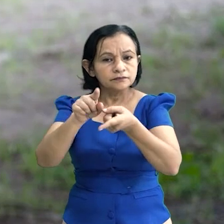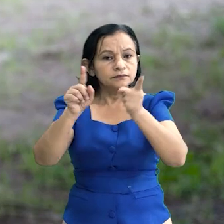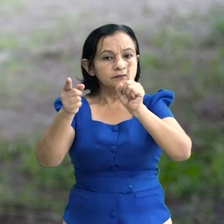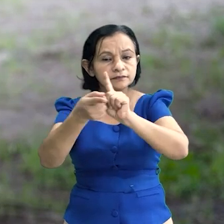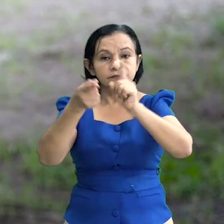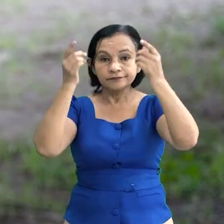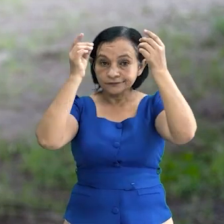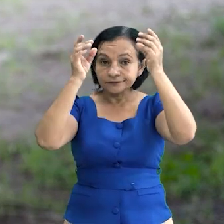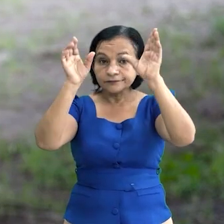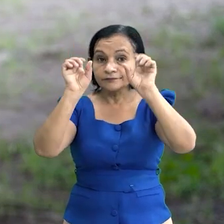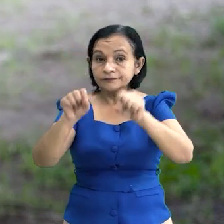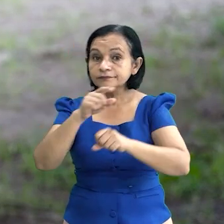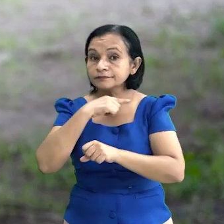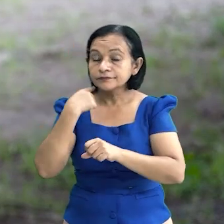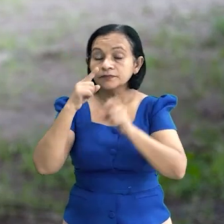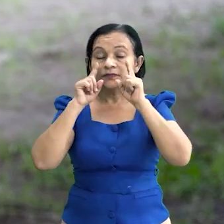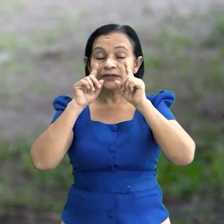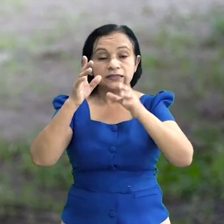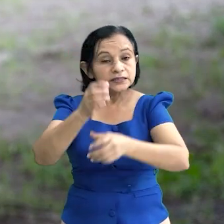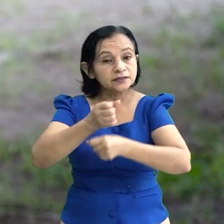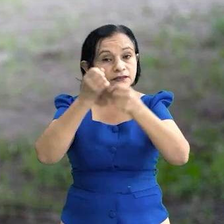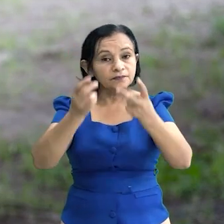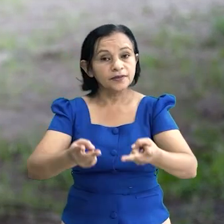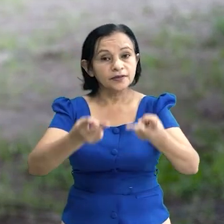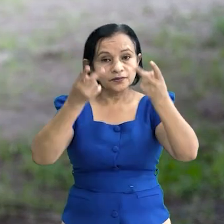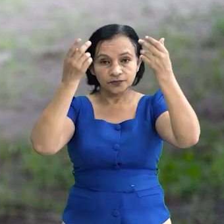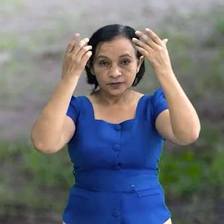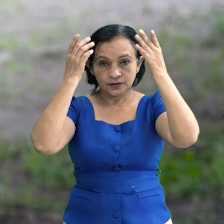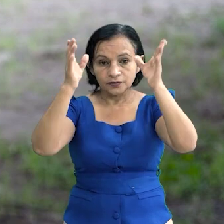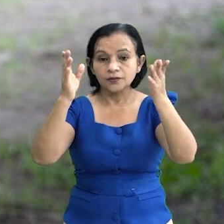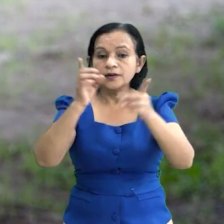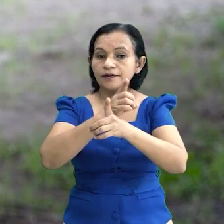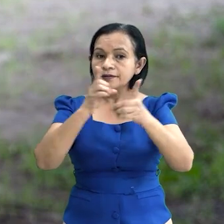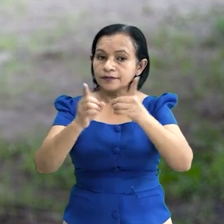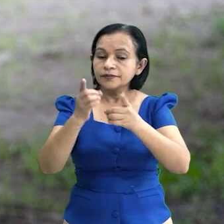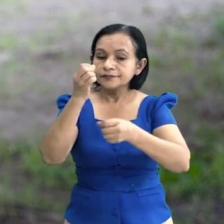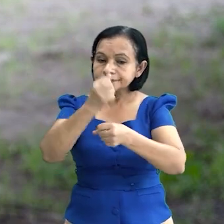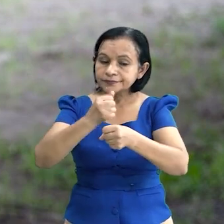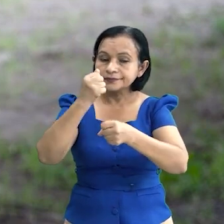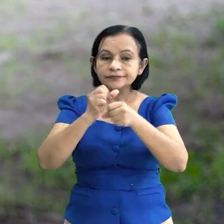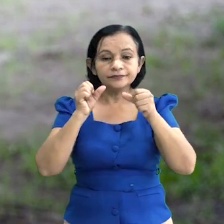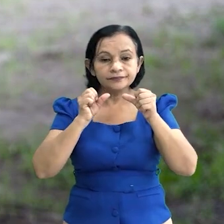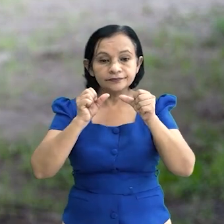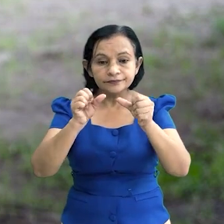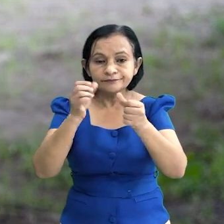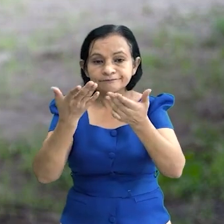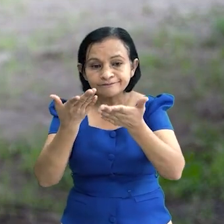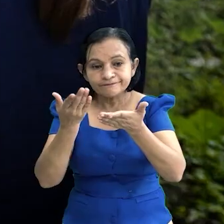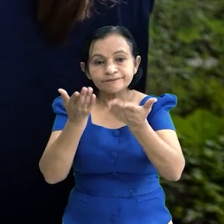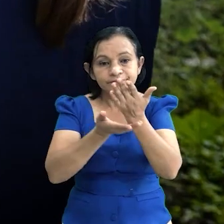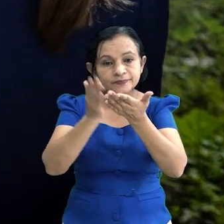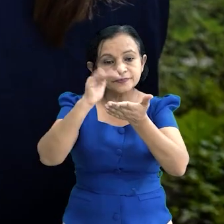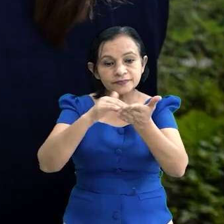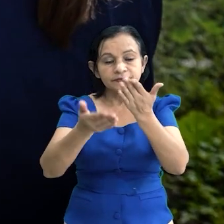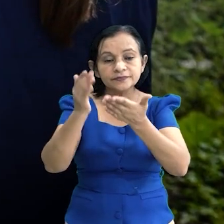la cultura. Realmente preservar la vida es una cultura que tenemos que irla trabajando, irla remozando, porque